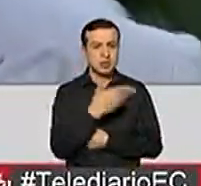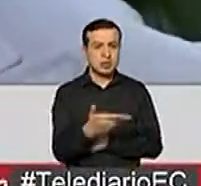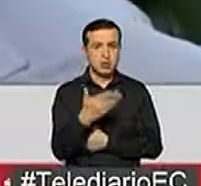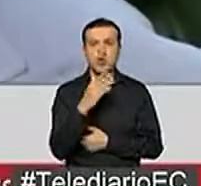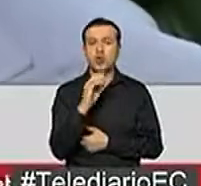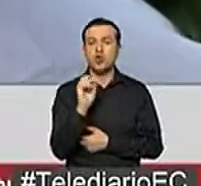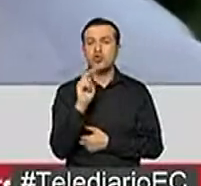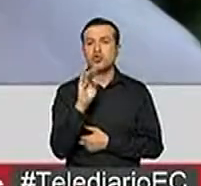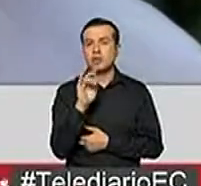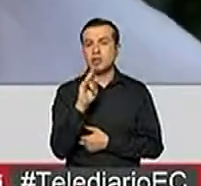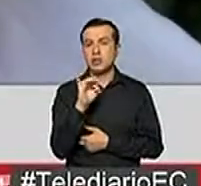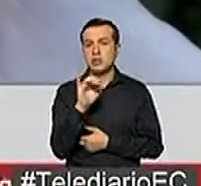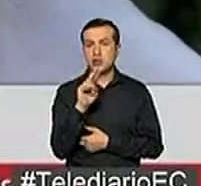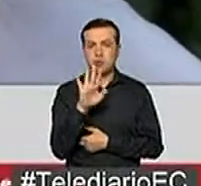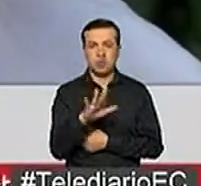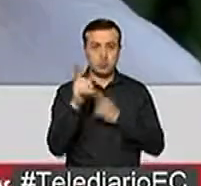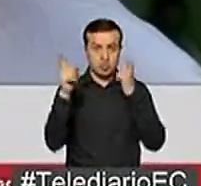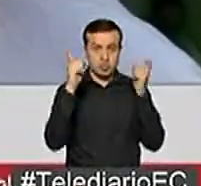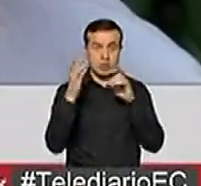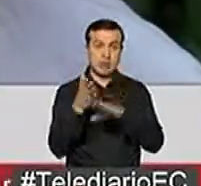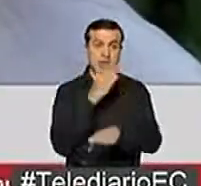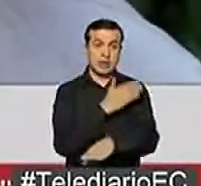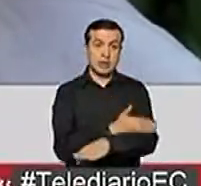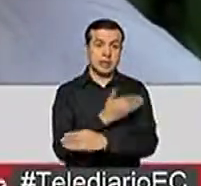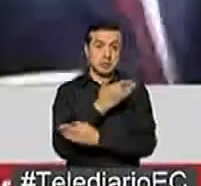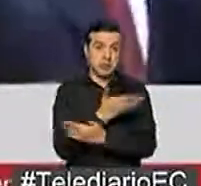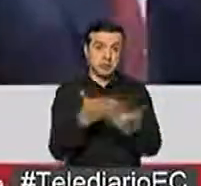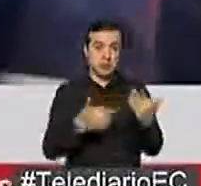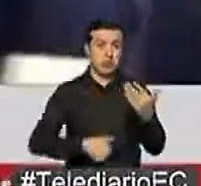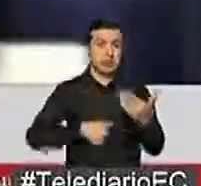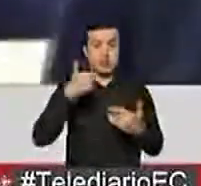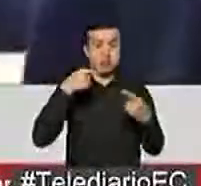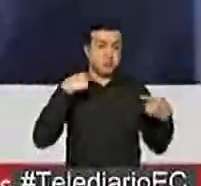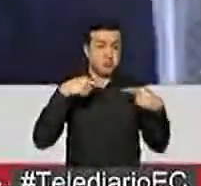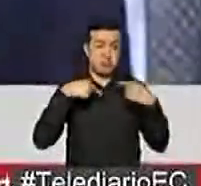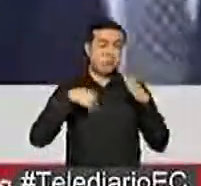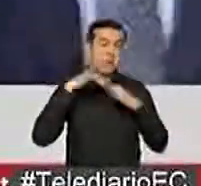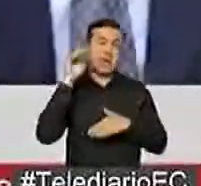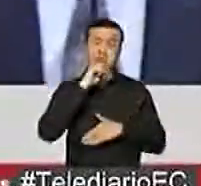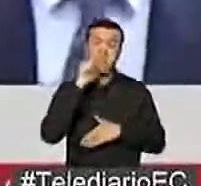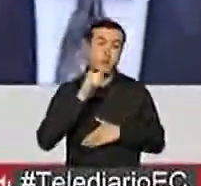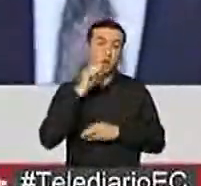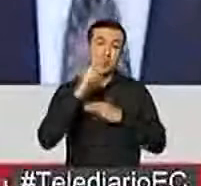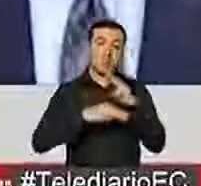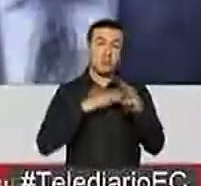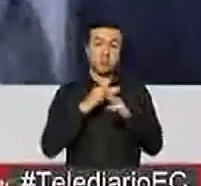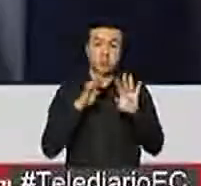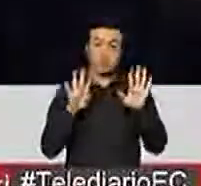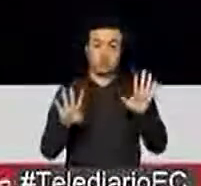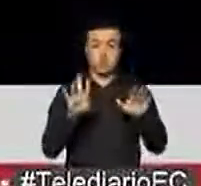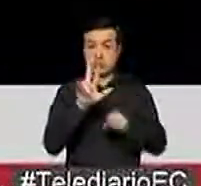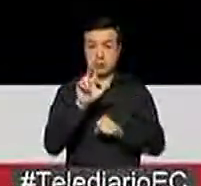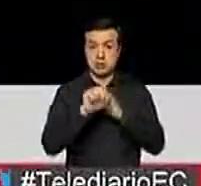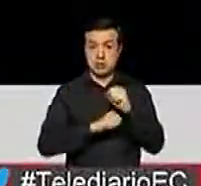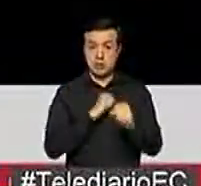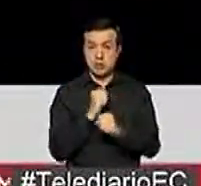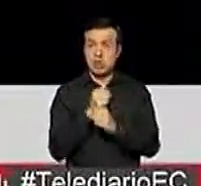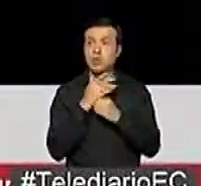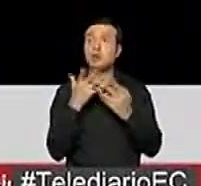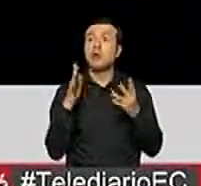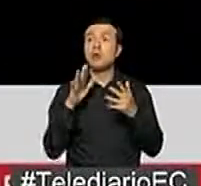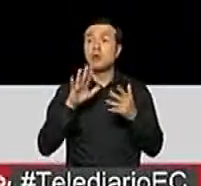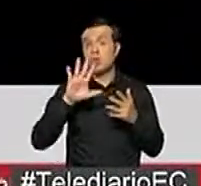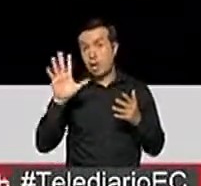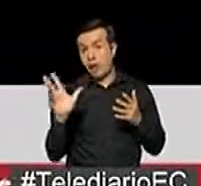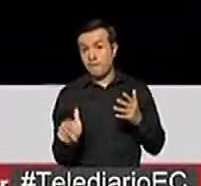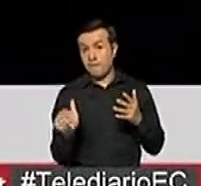general Constantino Chiwenga. Antes de eso, se lo consideró el jefe de Estado más longevo del mundo, con 93 años. Zimbabue se localiza en el